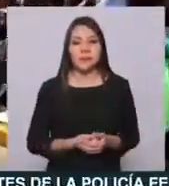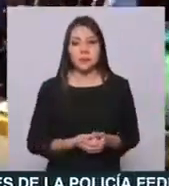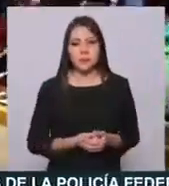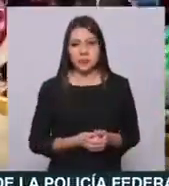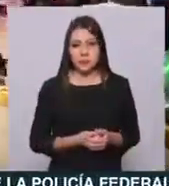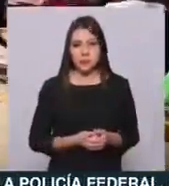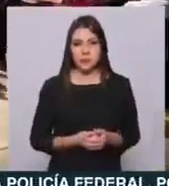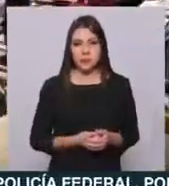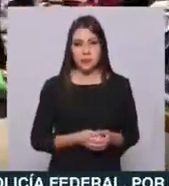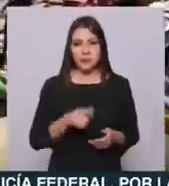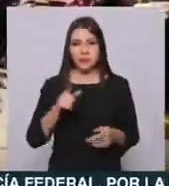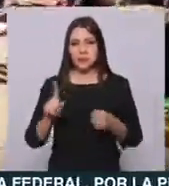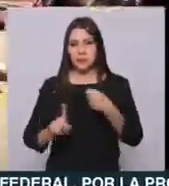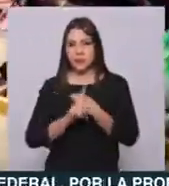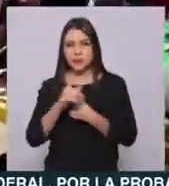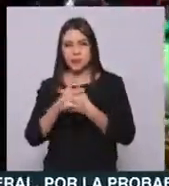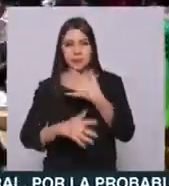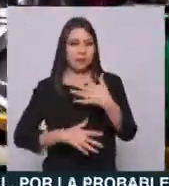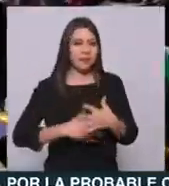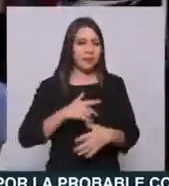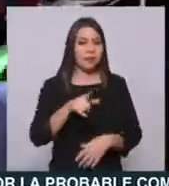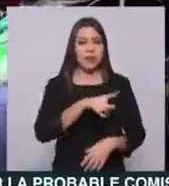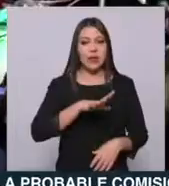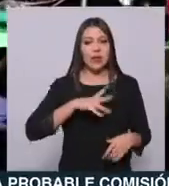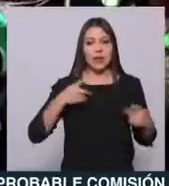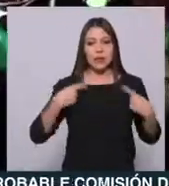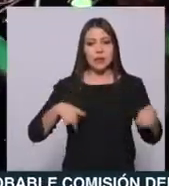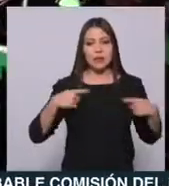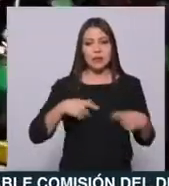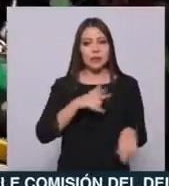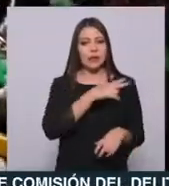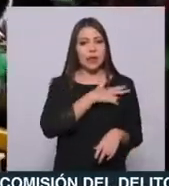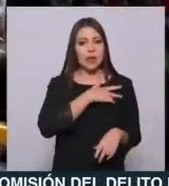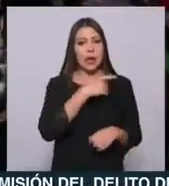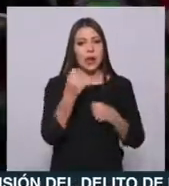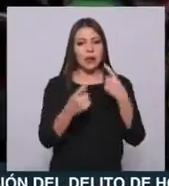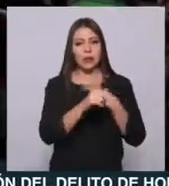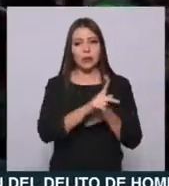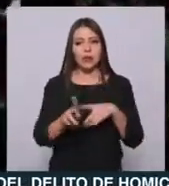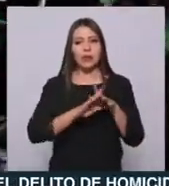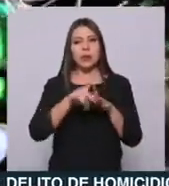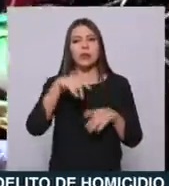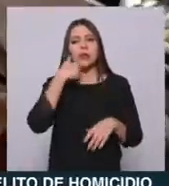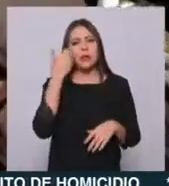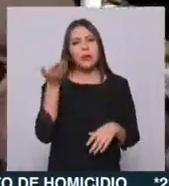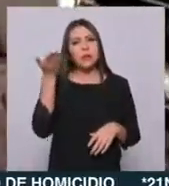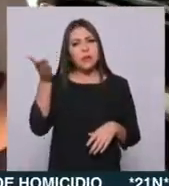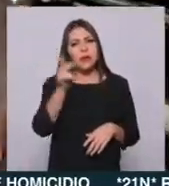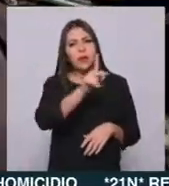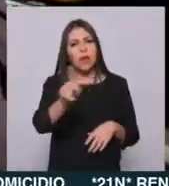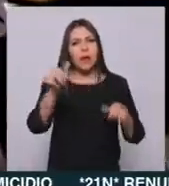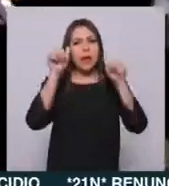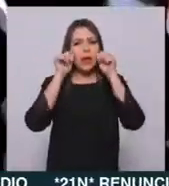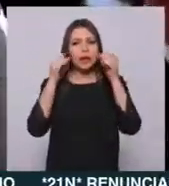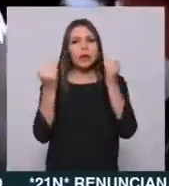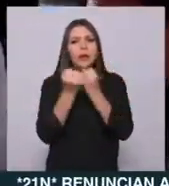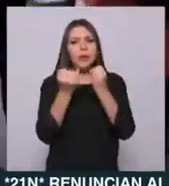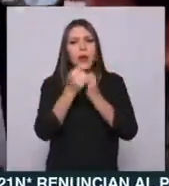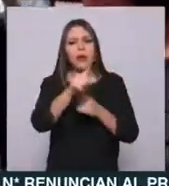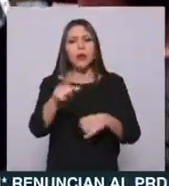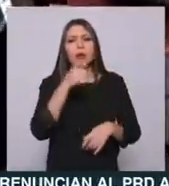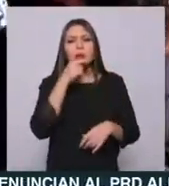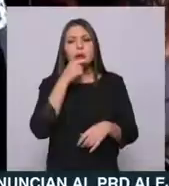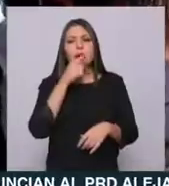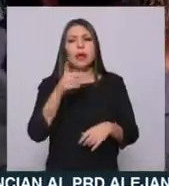este enfrentamiento dejó varios heridos, entre ellos migrantes, quienes pedían recibir la misma atención que los uniformados lesionados